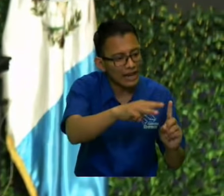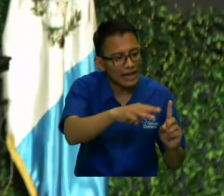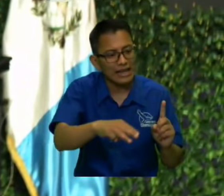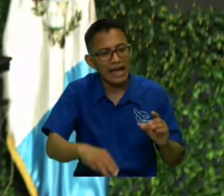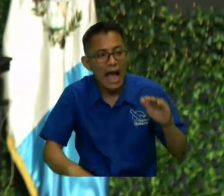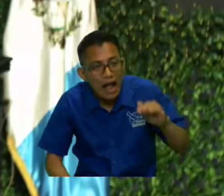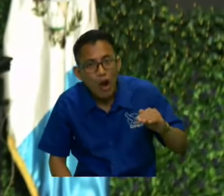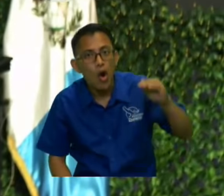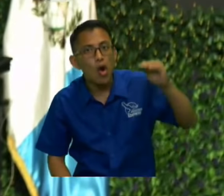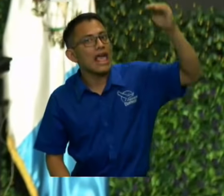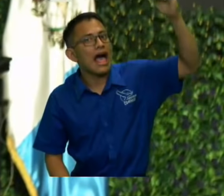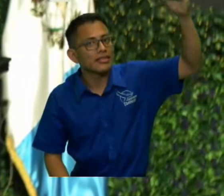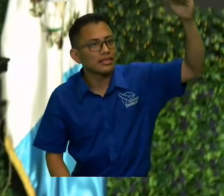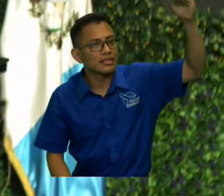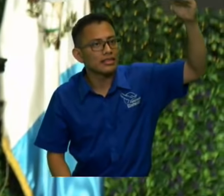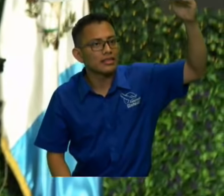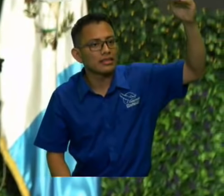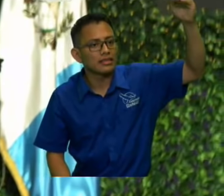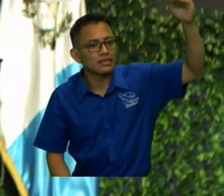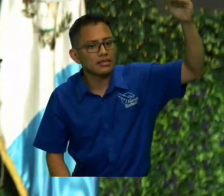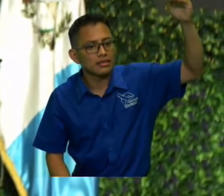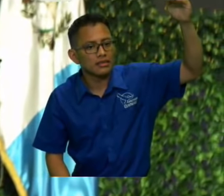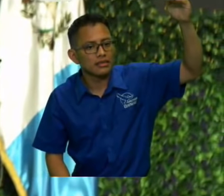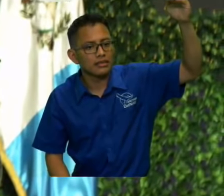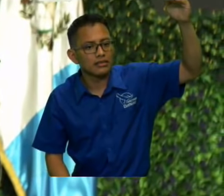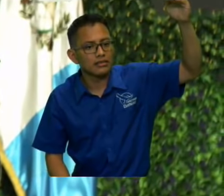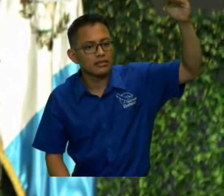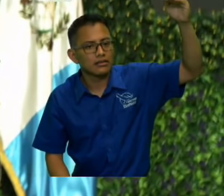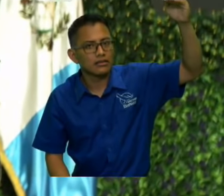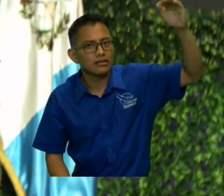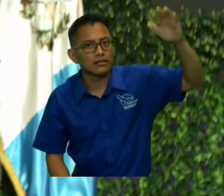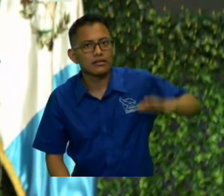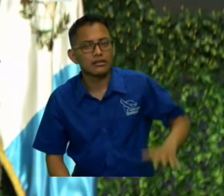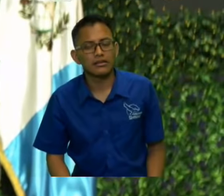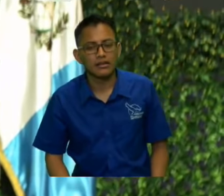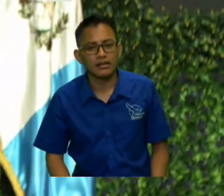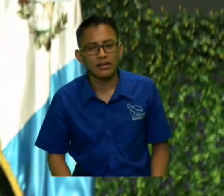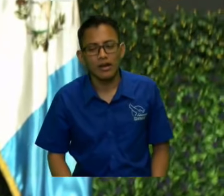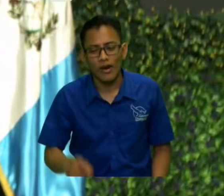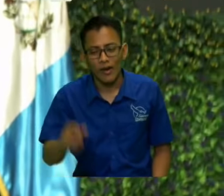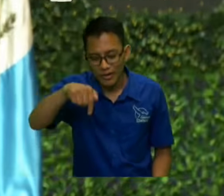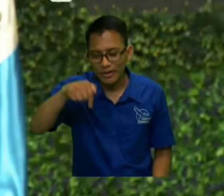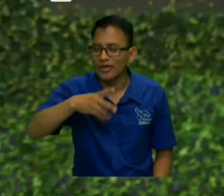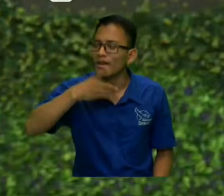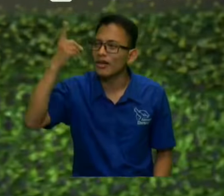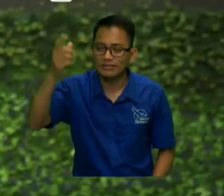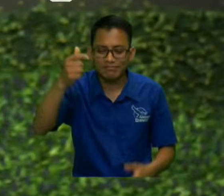tenía miedo al animal este que yo maté, Dios me va a salvar también.